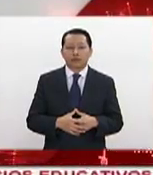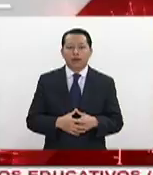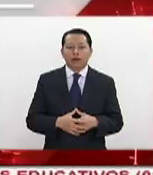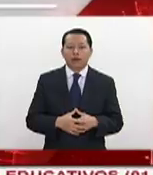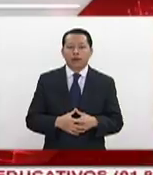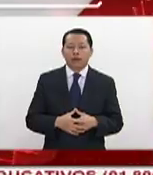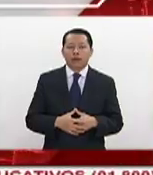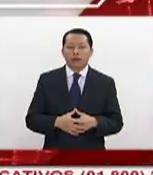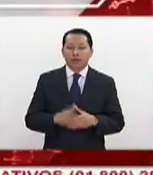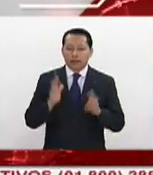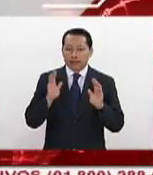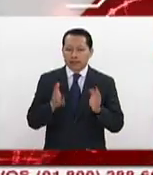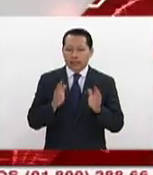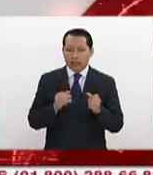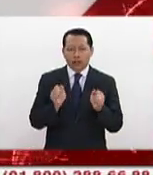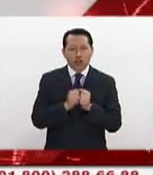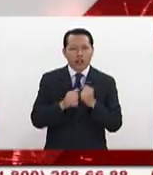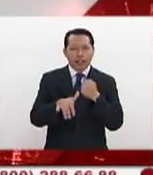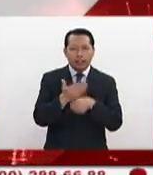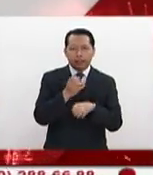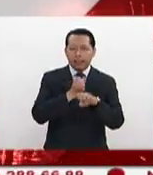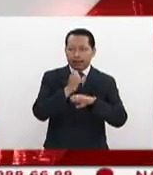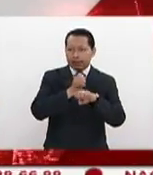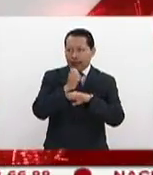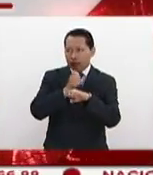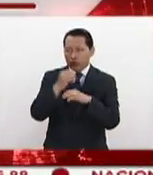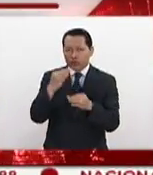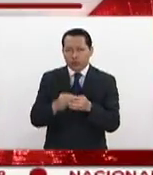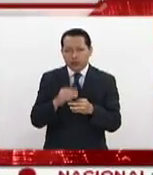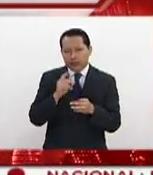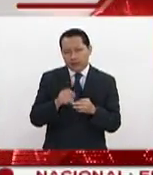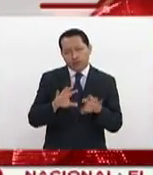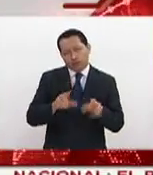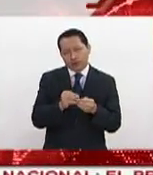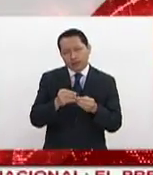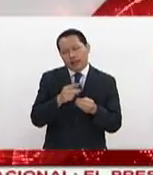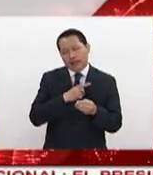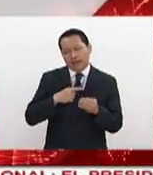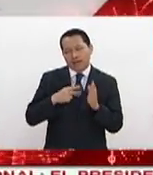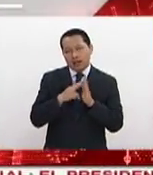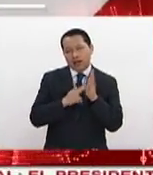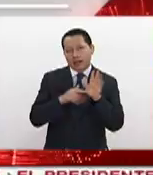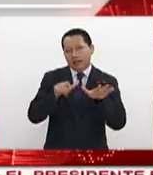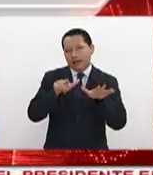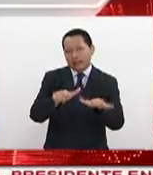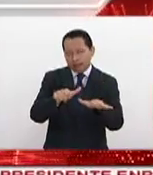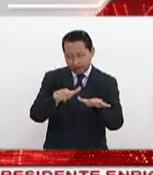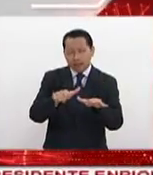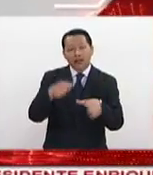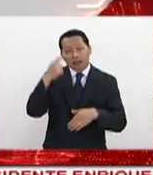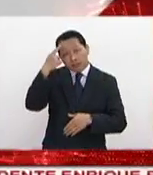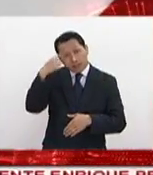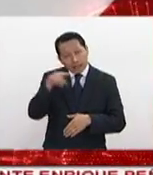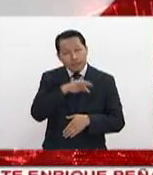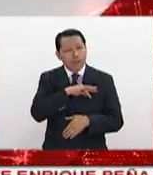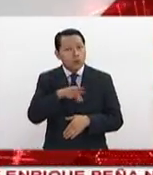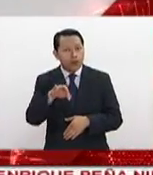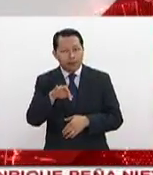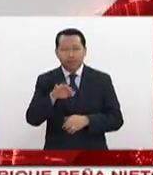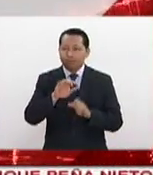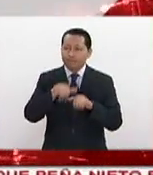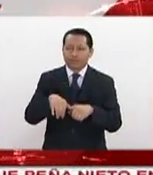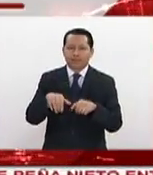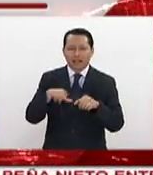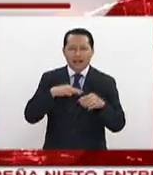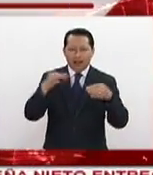Estamos ya con 15 entidades federativas de las 17 que se requieren para poder estar en la